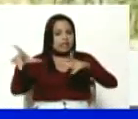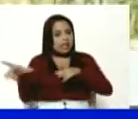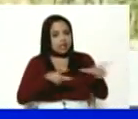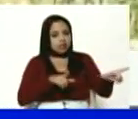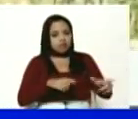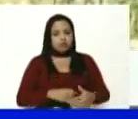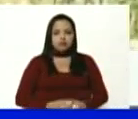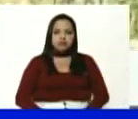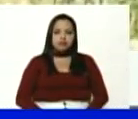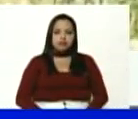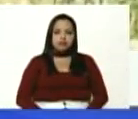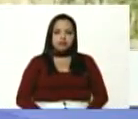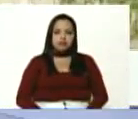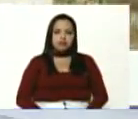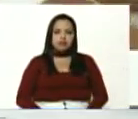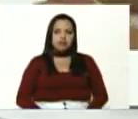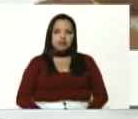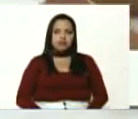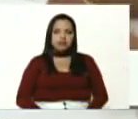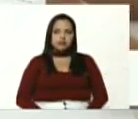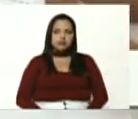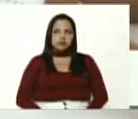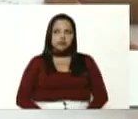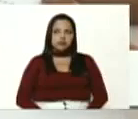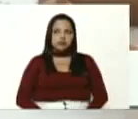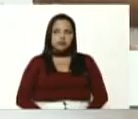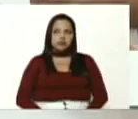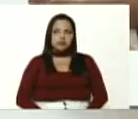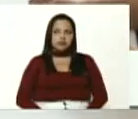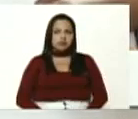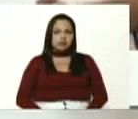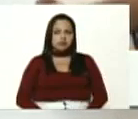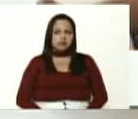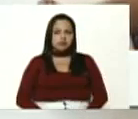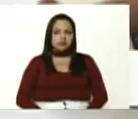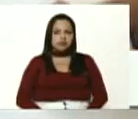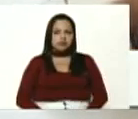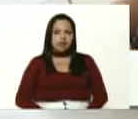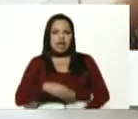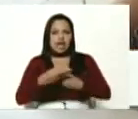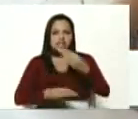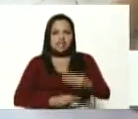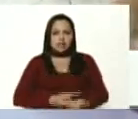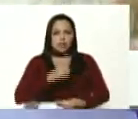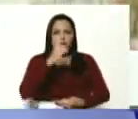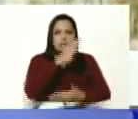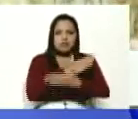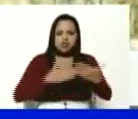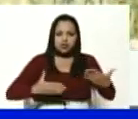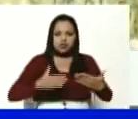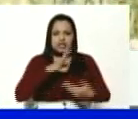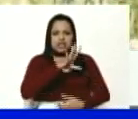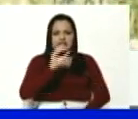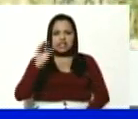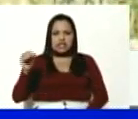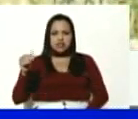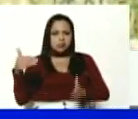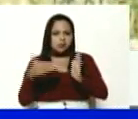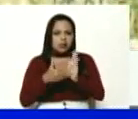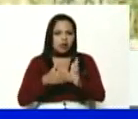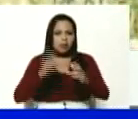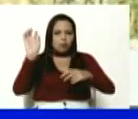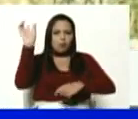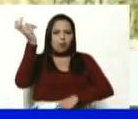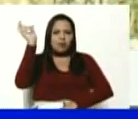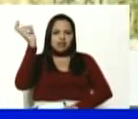y seguimos instalando 40 grados más de millón y medio de bombillo los mismos trabajadores